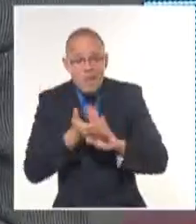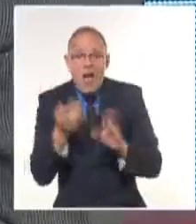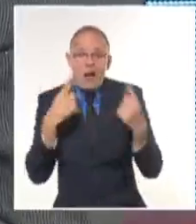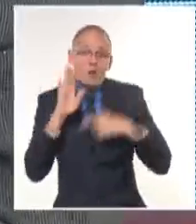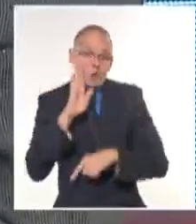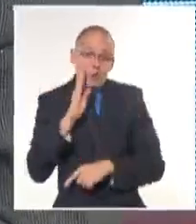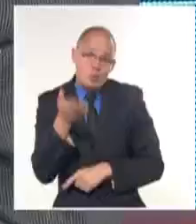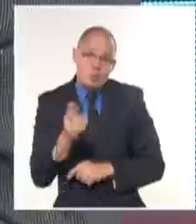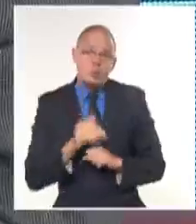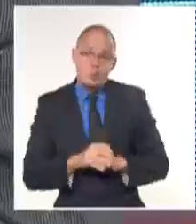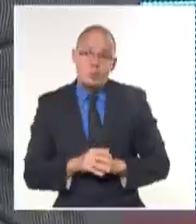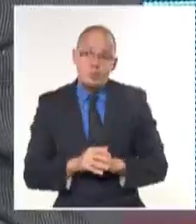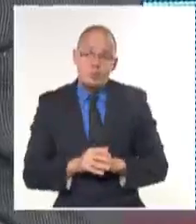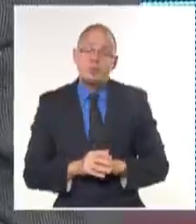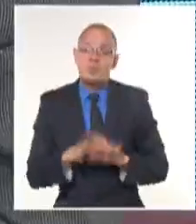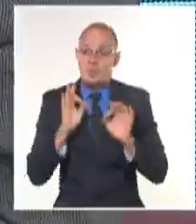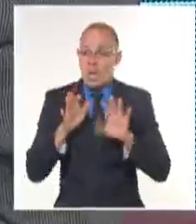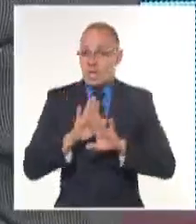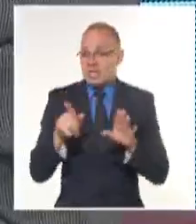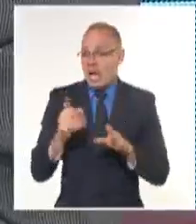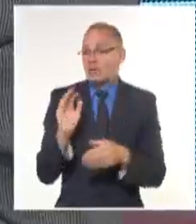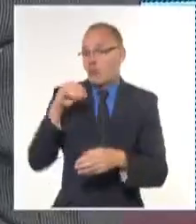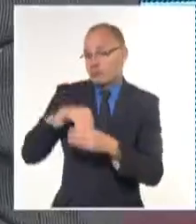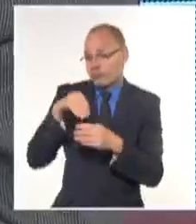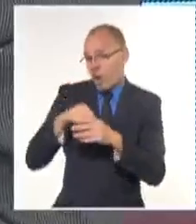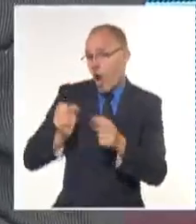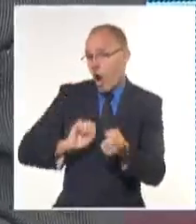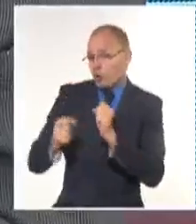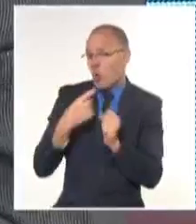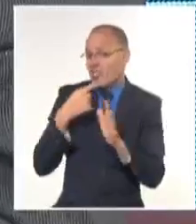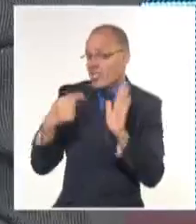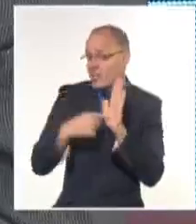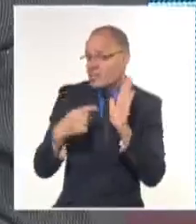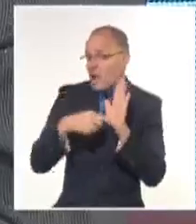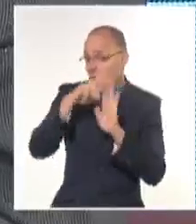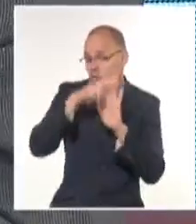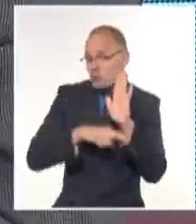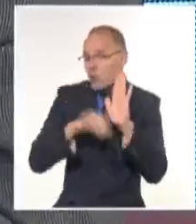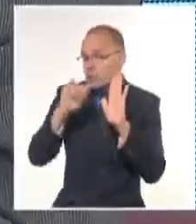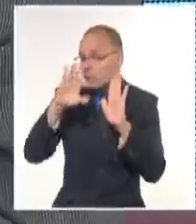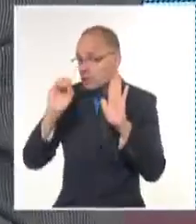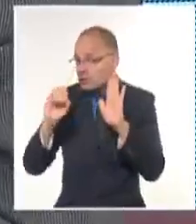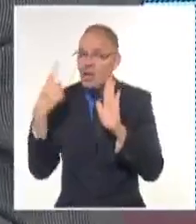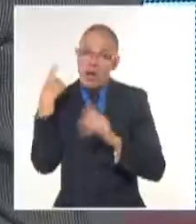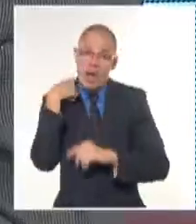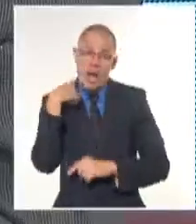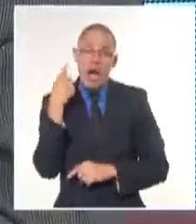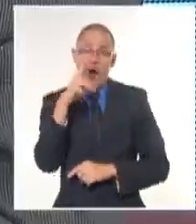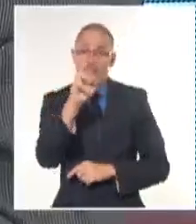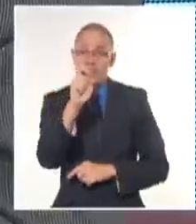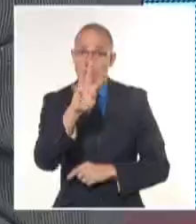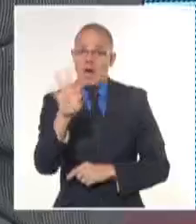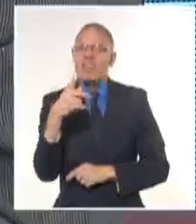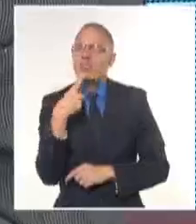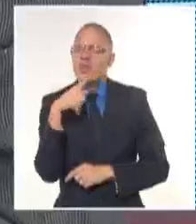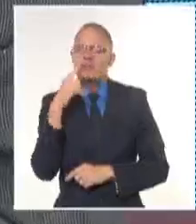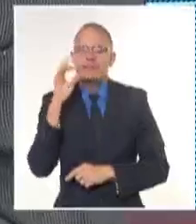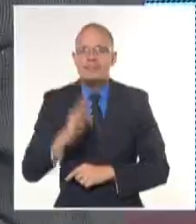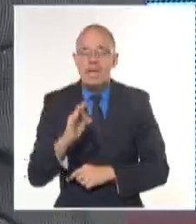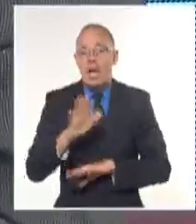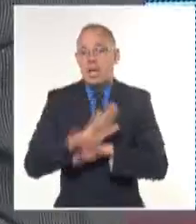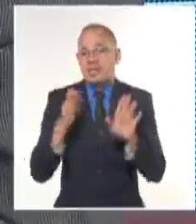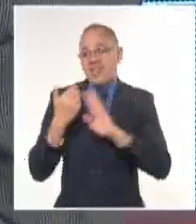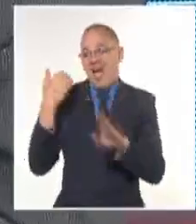Como una norma del sistema de control interno que está reconocida en la resolución 60, en el año 2024 se aprobó una resolución de la Contralora General, que